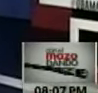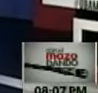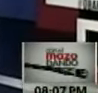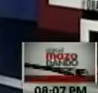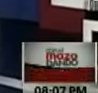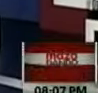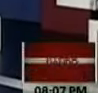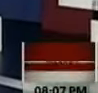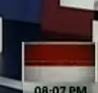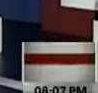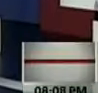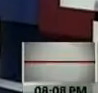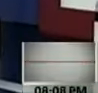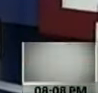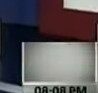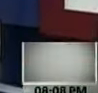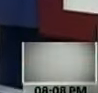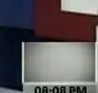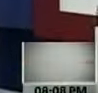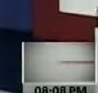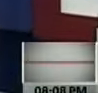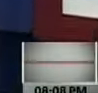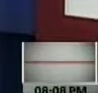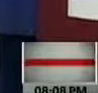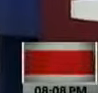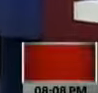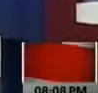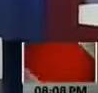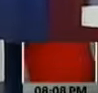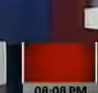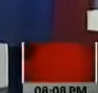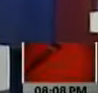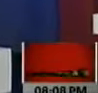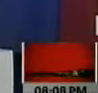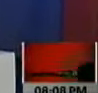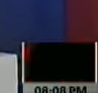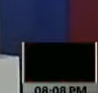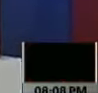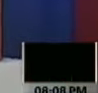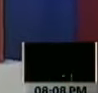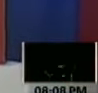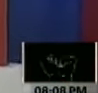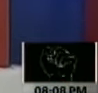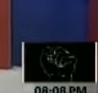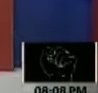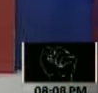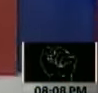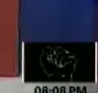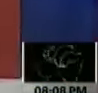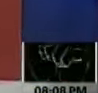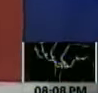Mejor perder el habla que temer hablar.